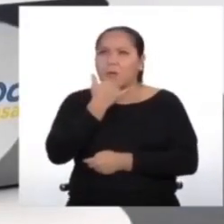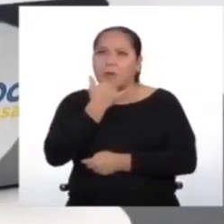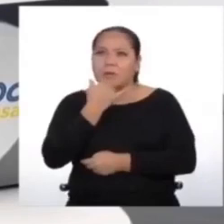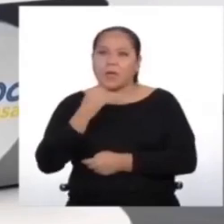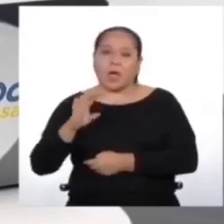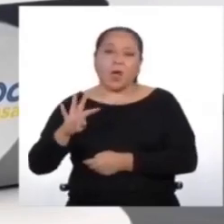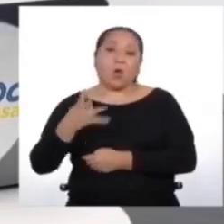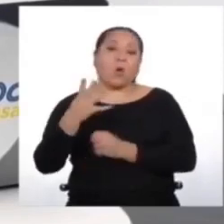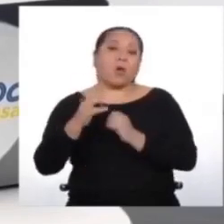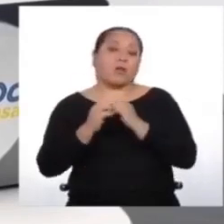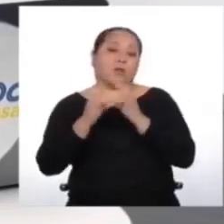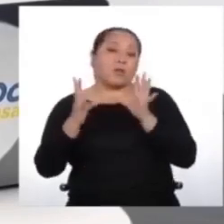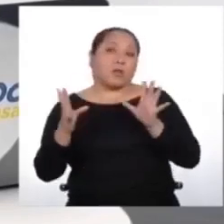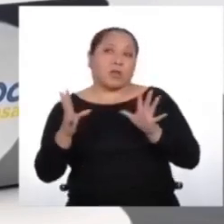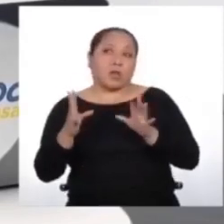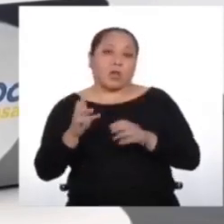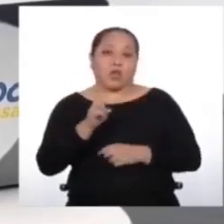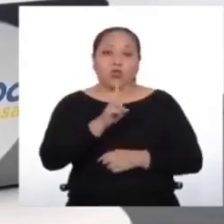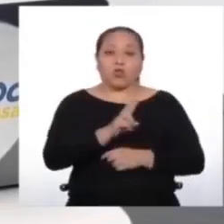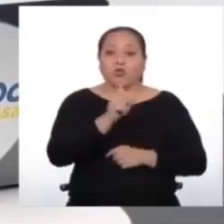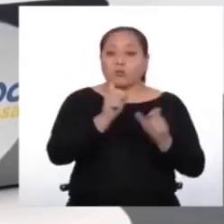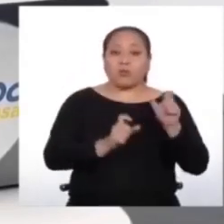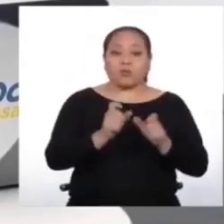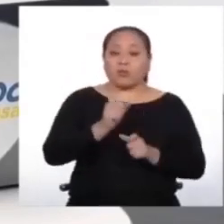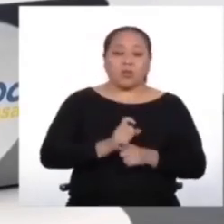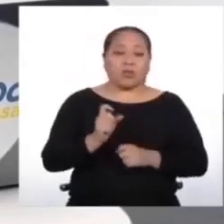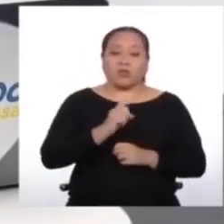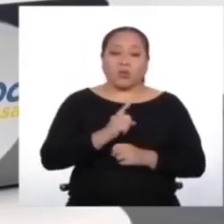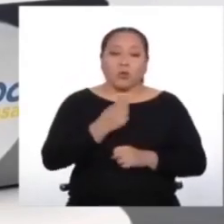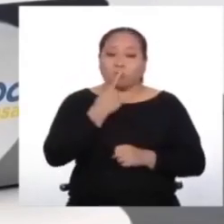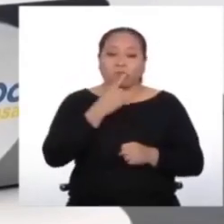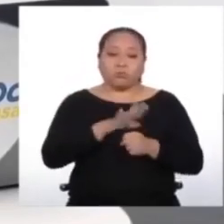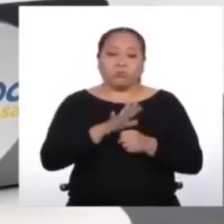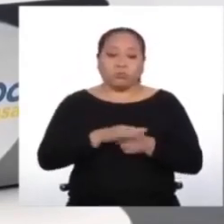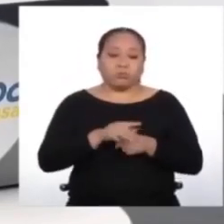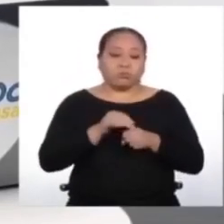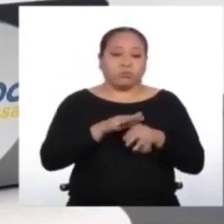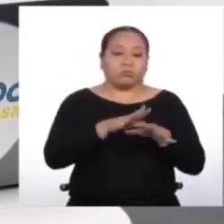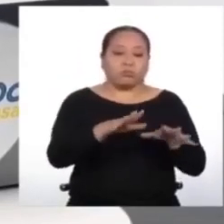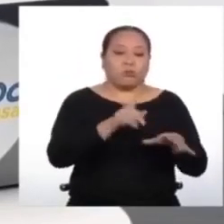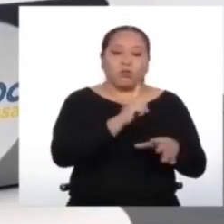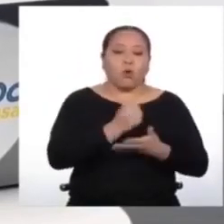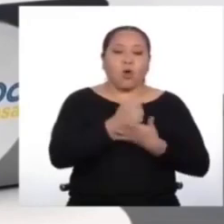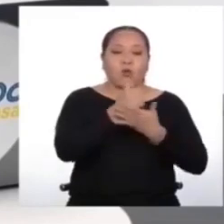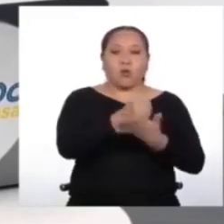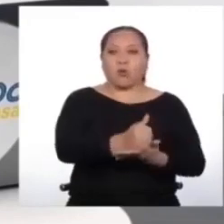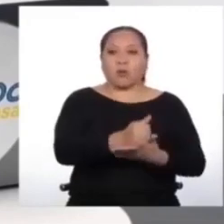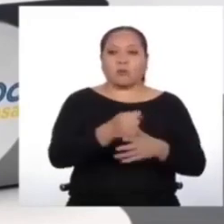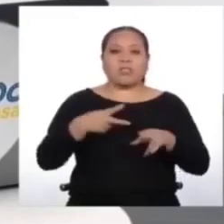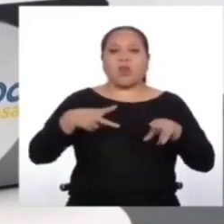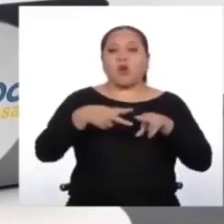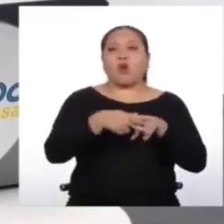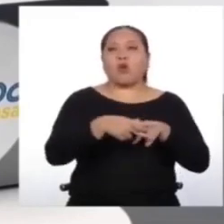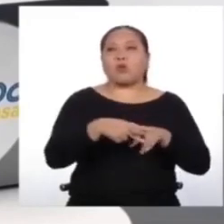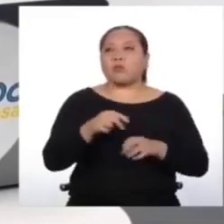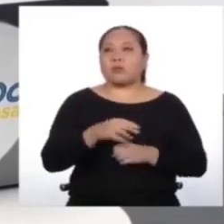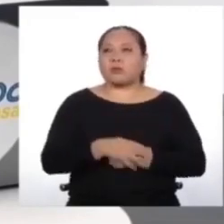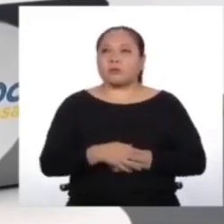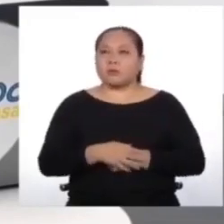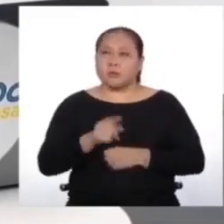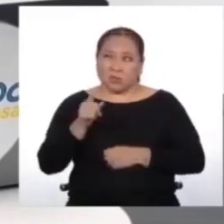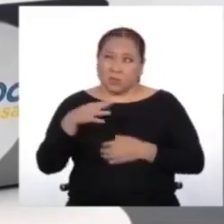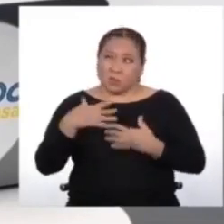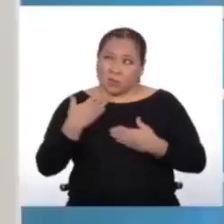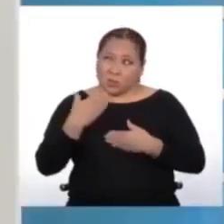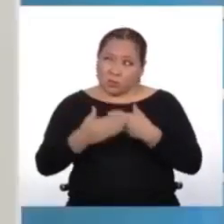4.º día de la cadena de favores hay 2 personas que no cumplen la promesa y no realizan los favores a otras personas? ¿Continuará siendo una